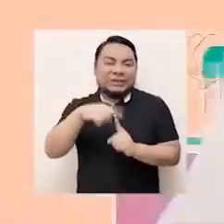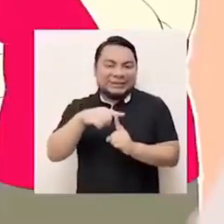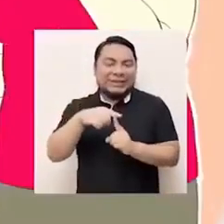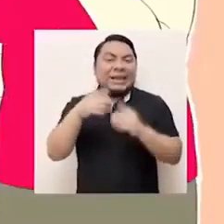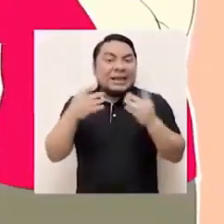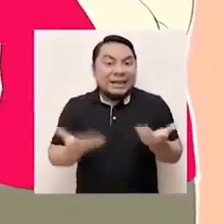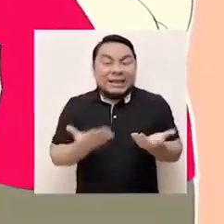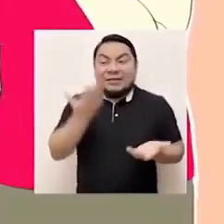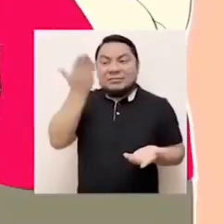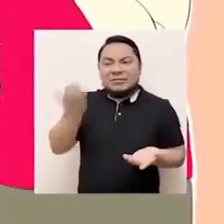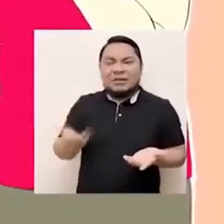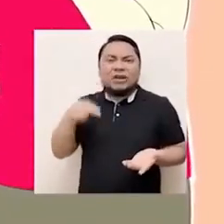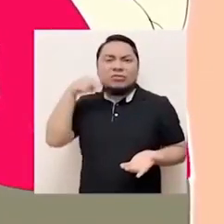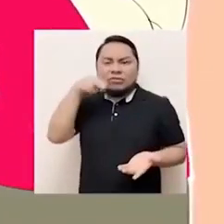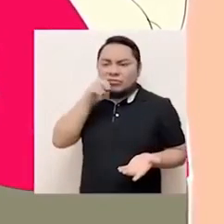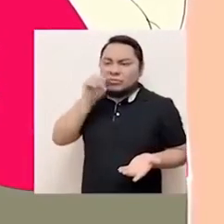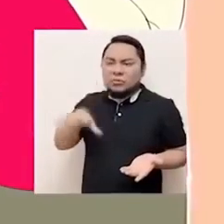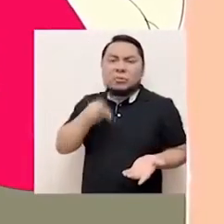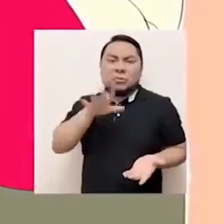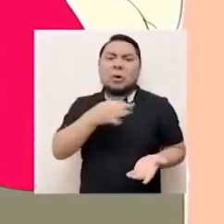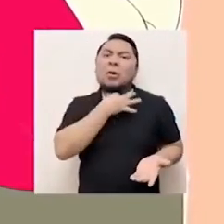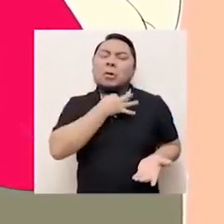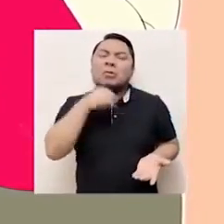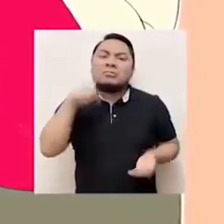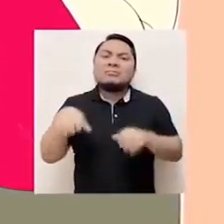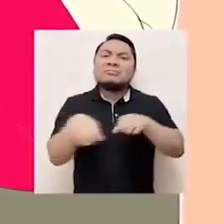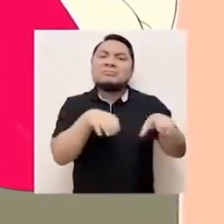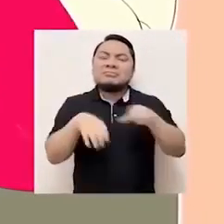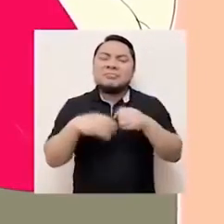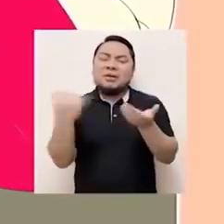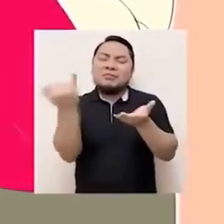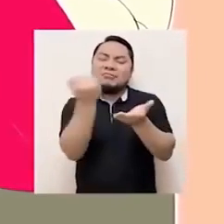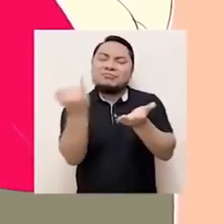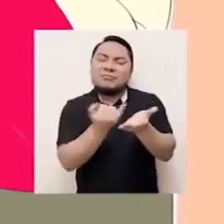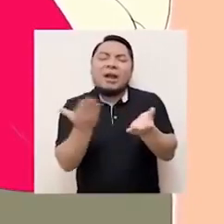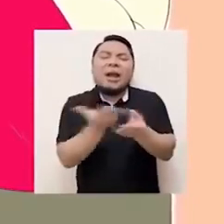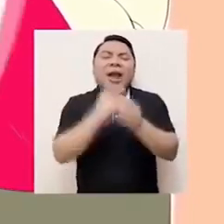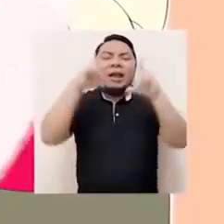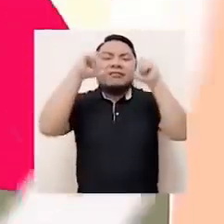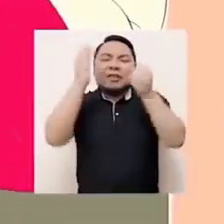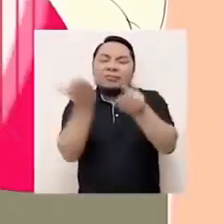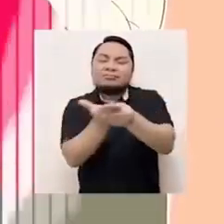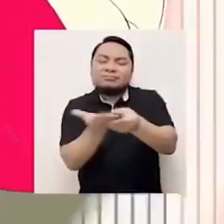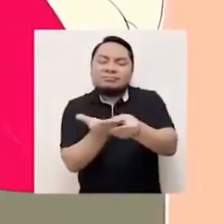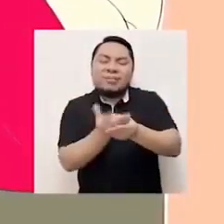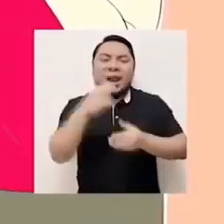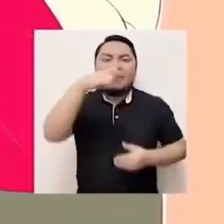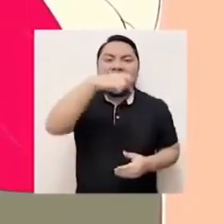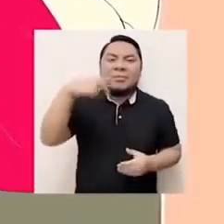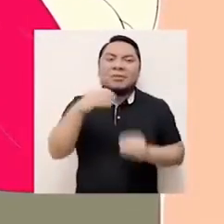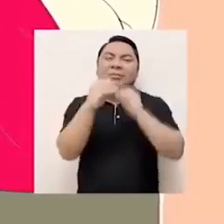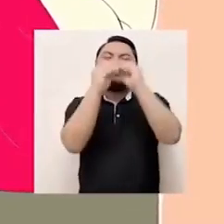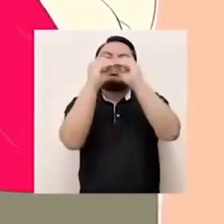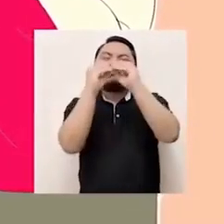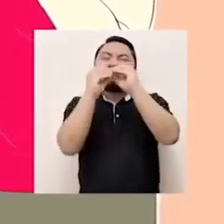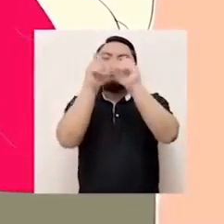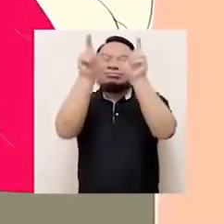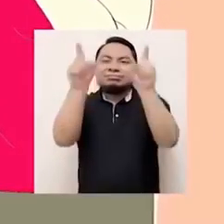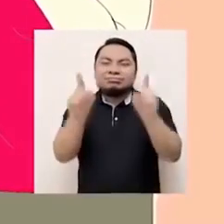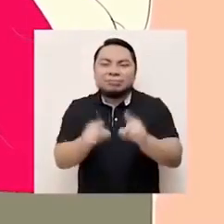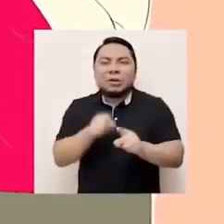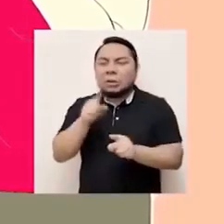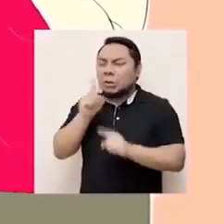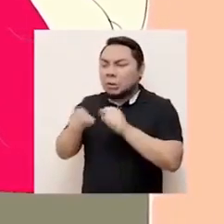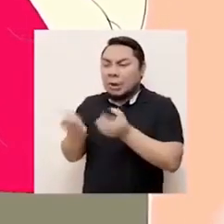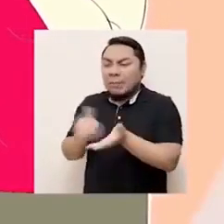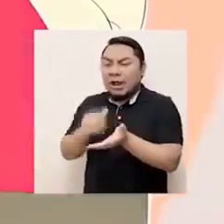and an le comenta a su nieto que ella y su abuelo están elaborando un álbum con fotos familiares en un powerpoint y le pregunta si